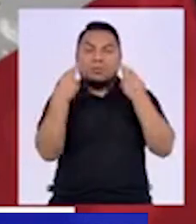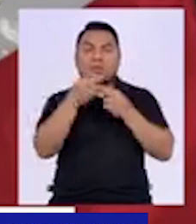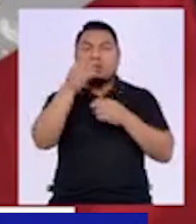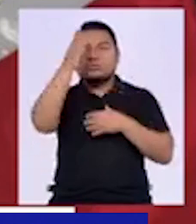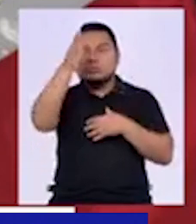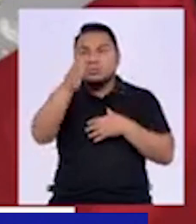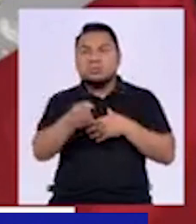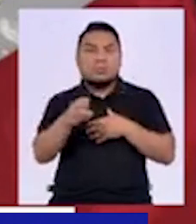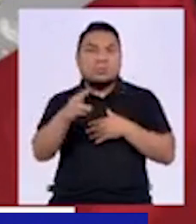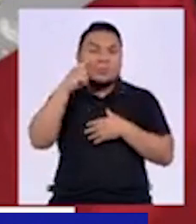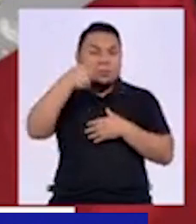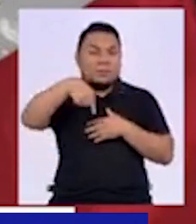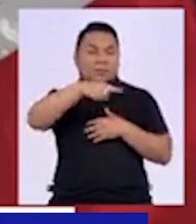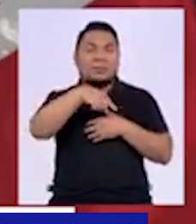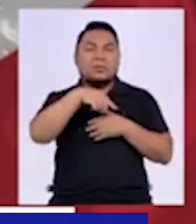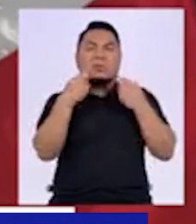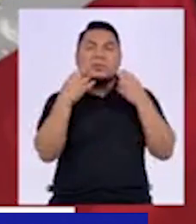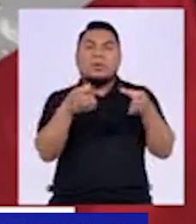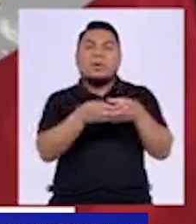regular todas las semanas